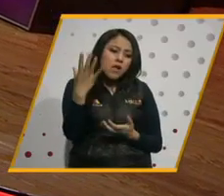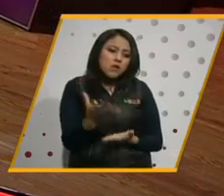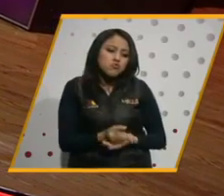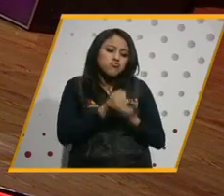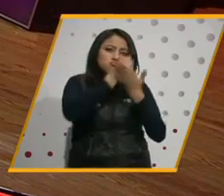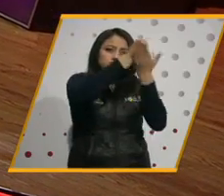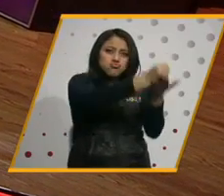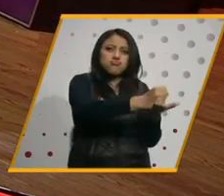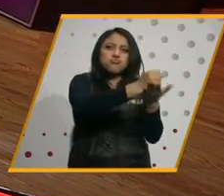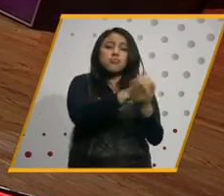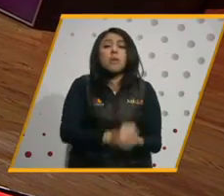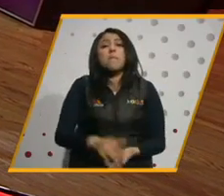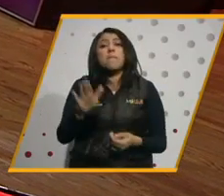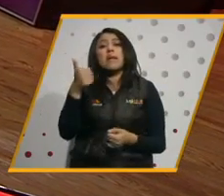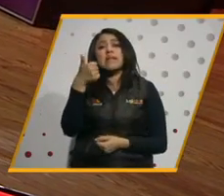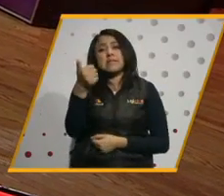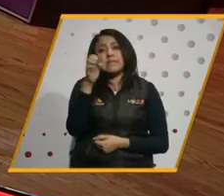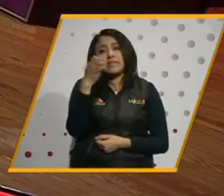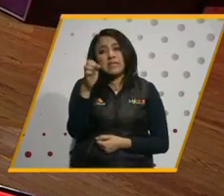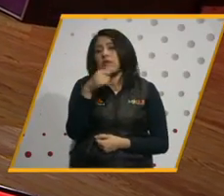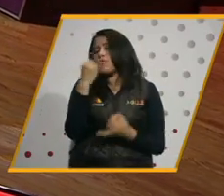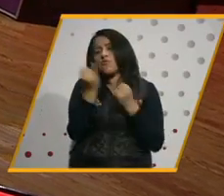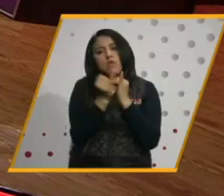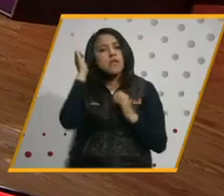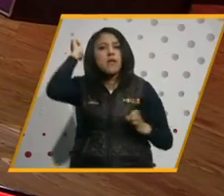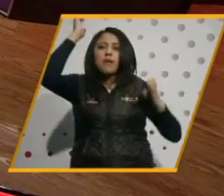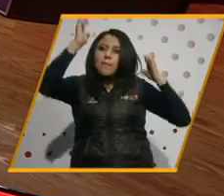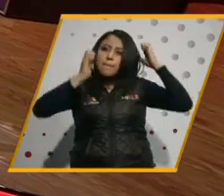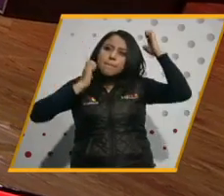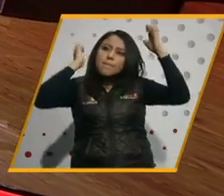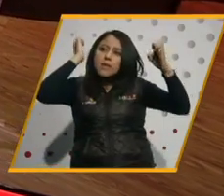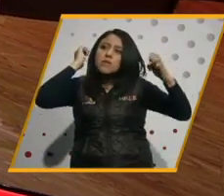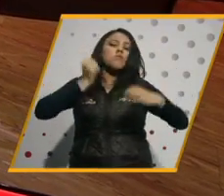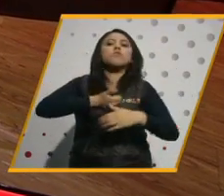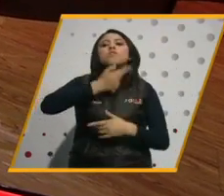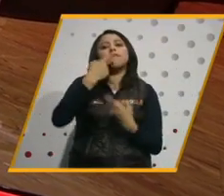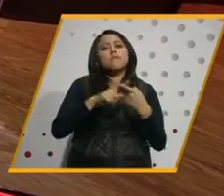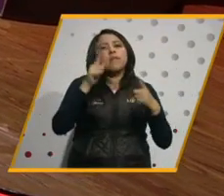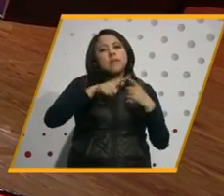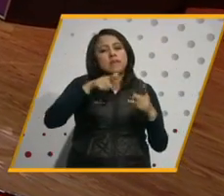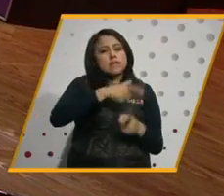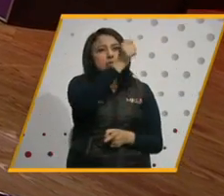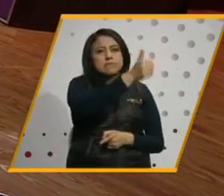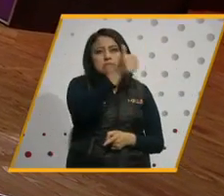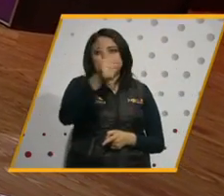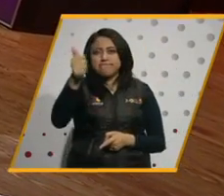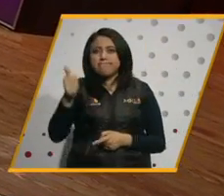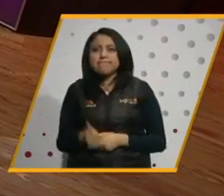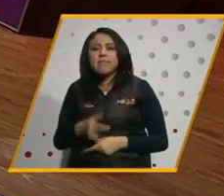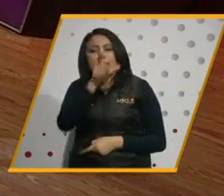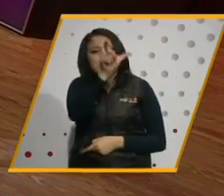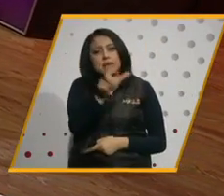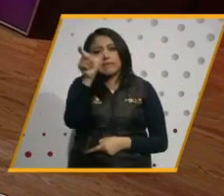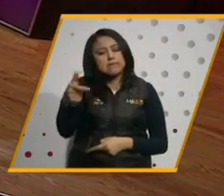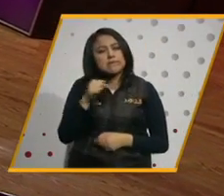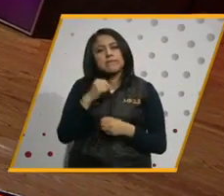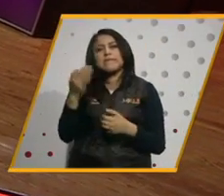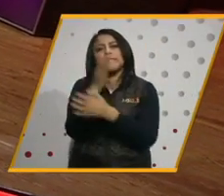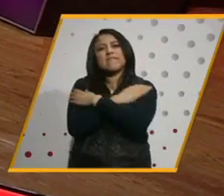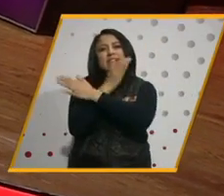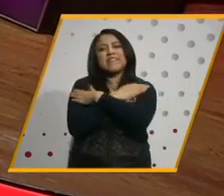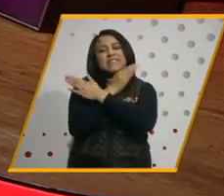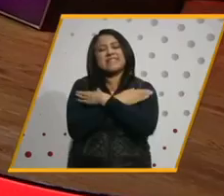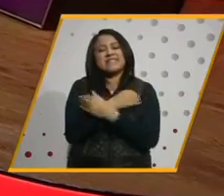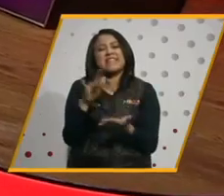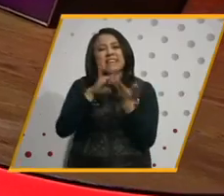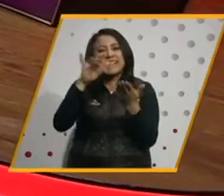todo un evento para el día 6, tiene que ser todo un evento. O sea, cada una tiene sus características especiales. Un fuerte abrazo, Ricardo, mucho éxito. Rubén, gracias, muy